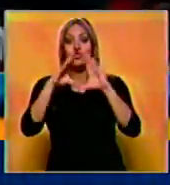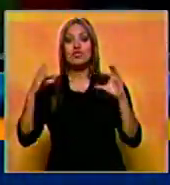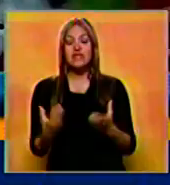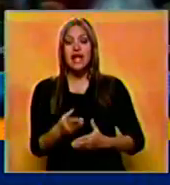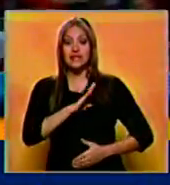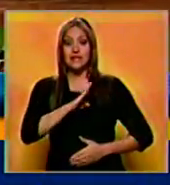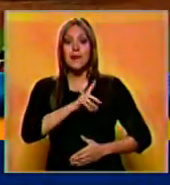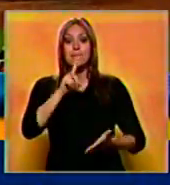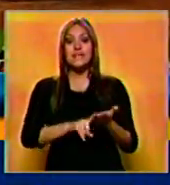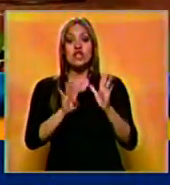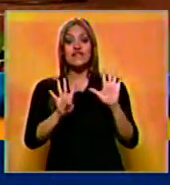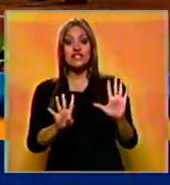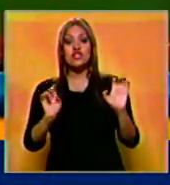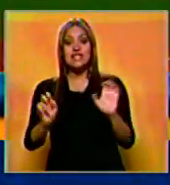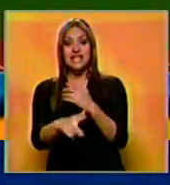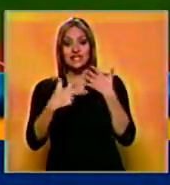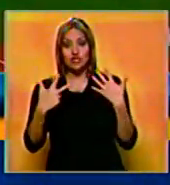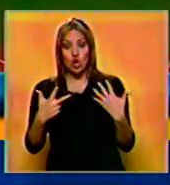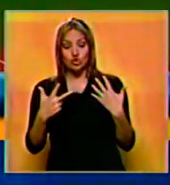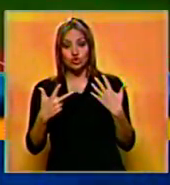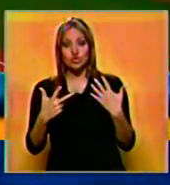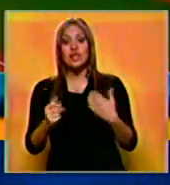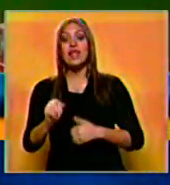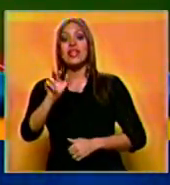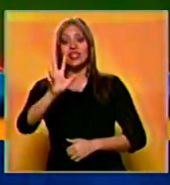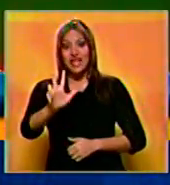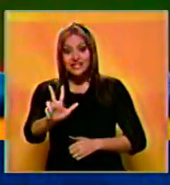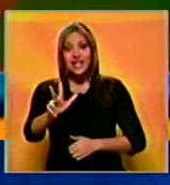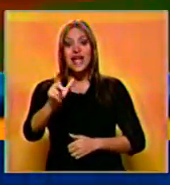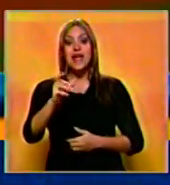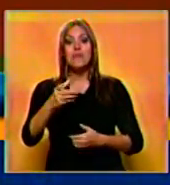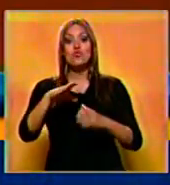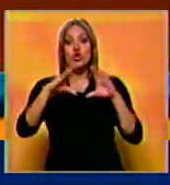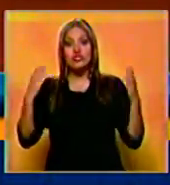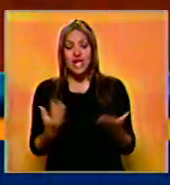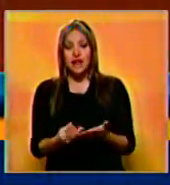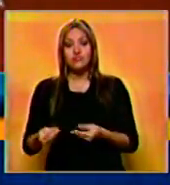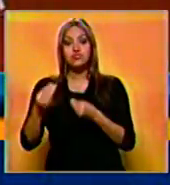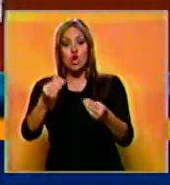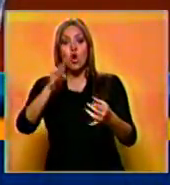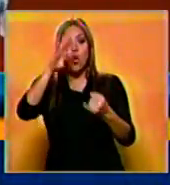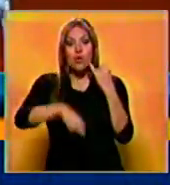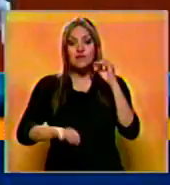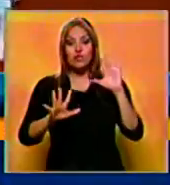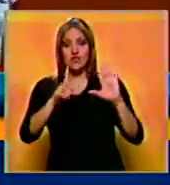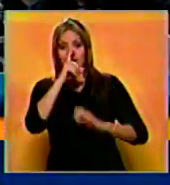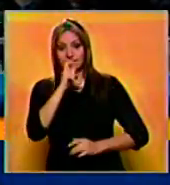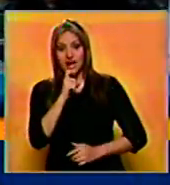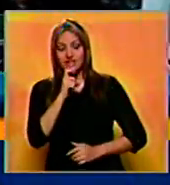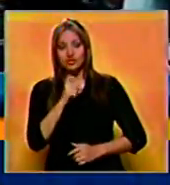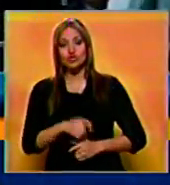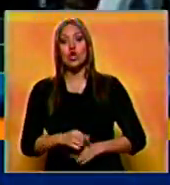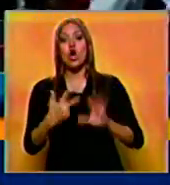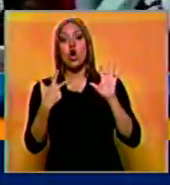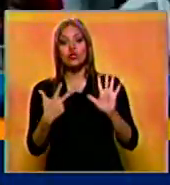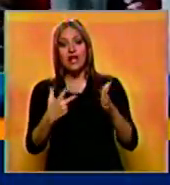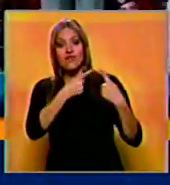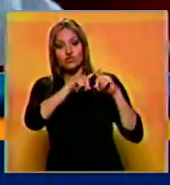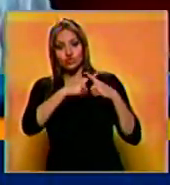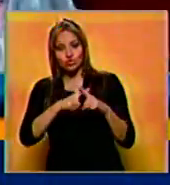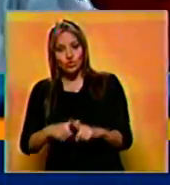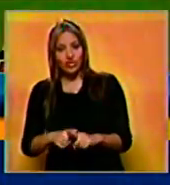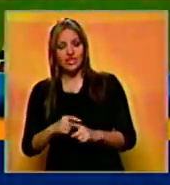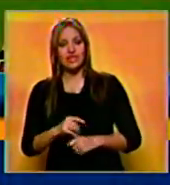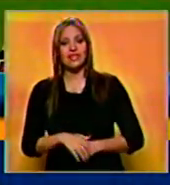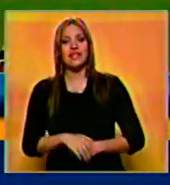desde el año 1918. Tercer título de Serie Mundial que consigue en los últimos 10 años y octavo en sus vitrinas.